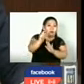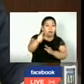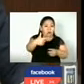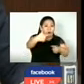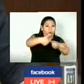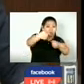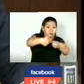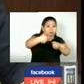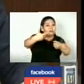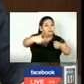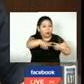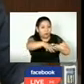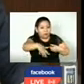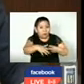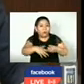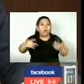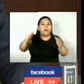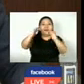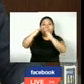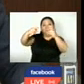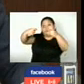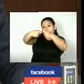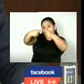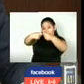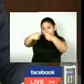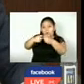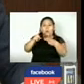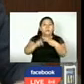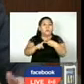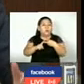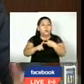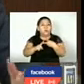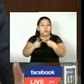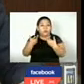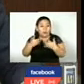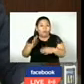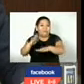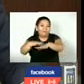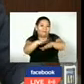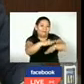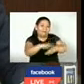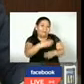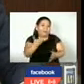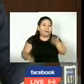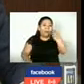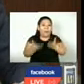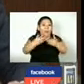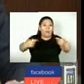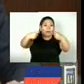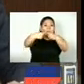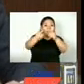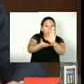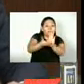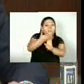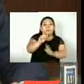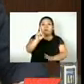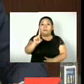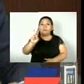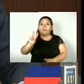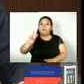gasolinas. Obviamente, en la energía eléctrica, seguro también ya se anunció un posible aumento del 12%.